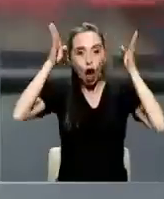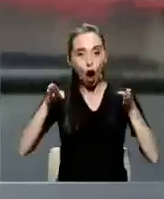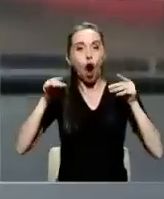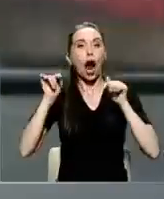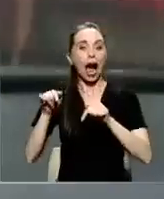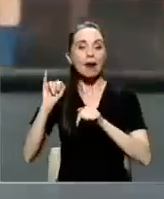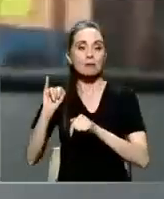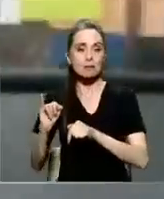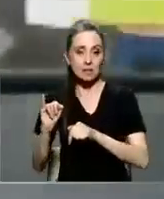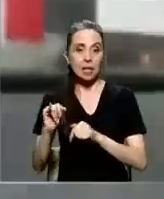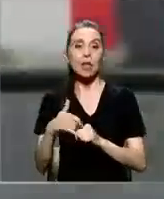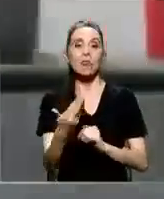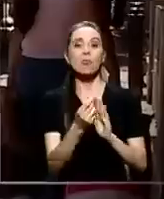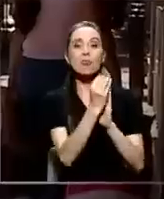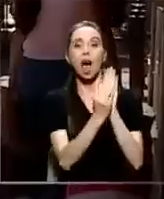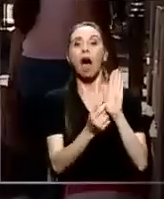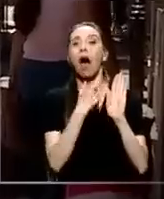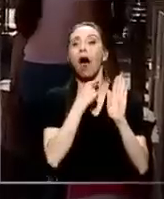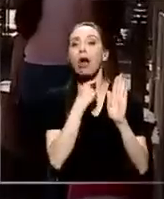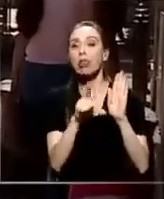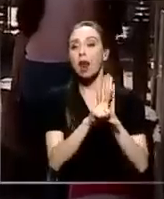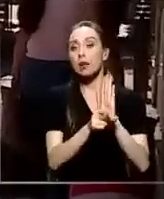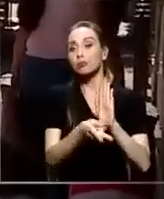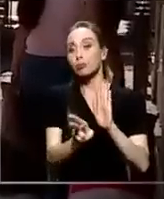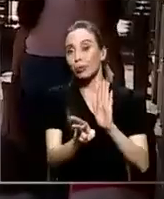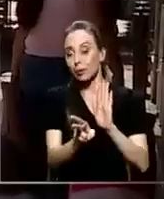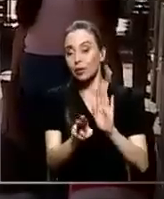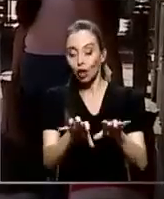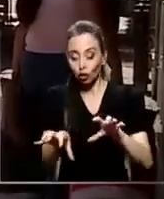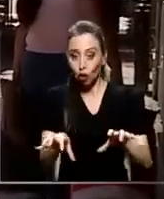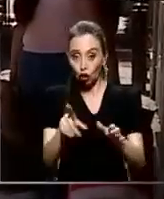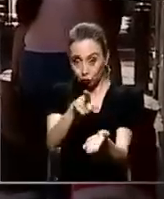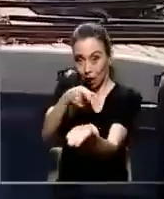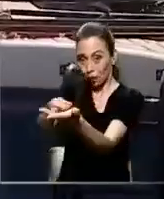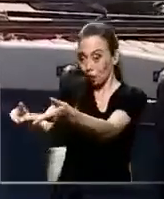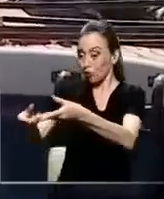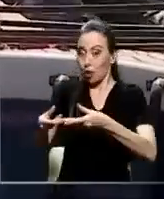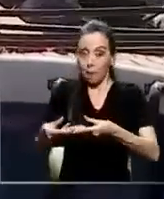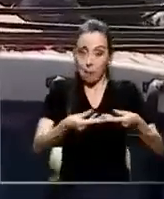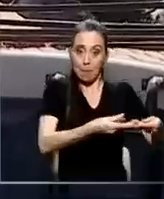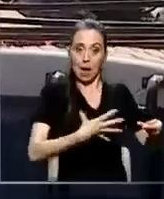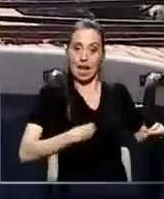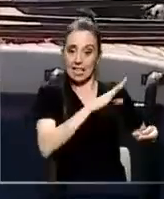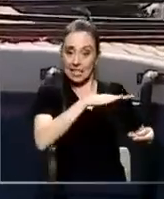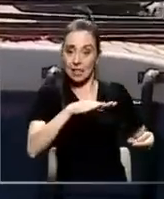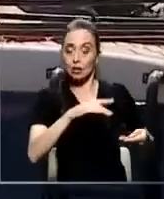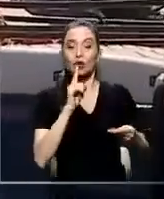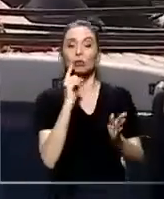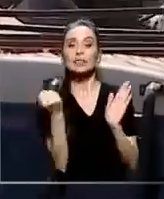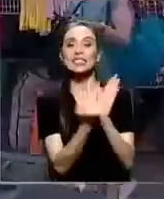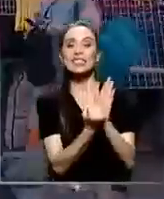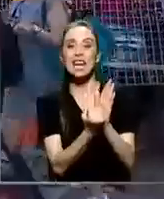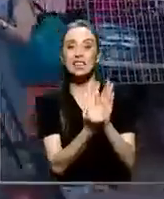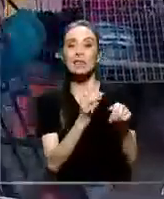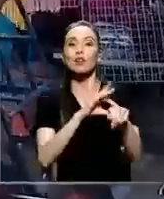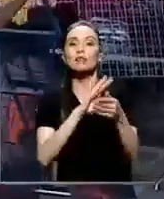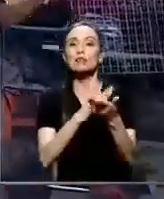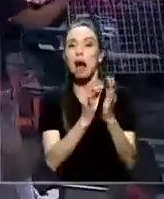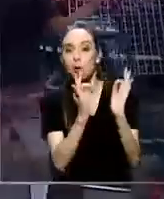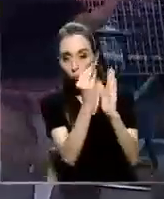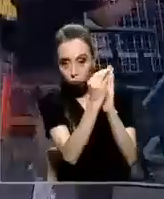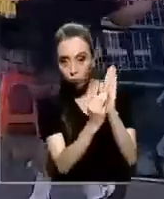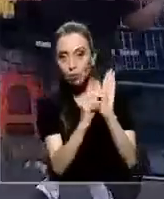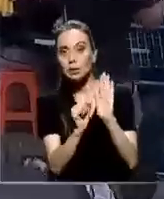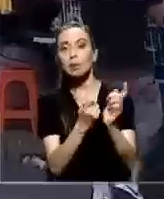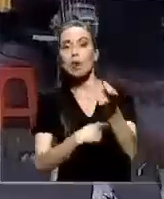esta forma tienen las garantías que establece la ley y se aseguran que los productos que están comprando para sus hijos cuentan con las certificaciones sanitarias necesarias